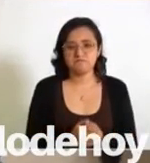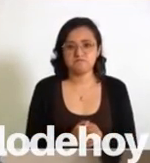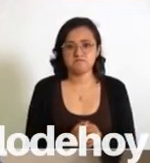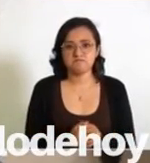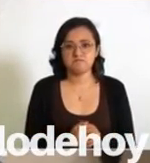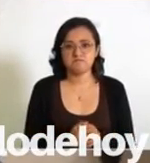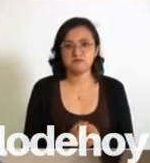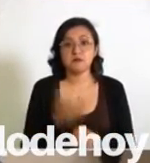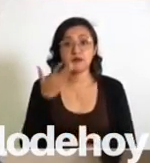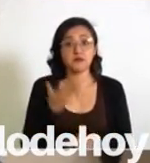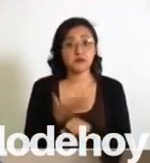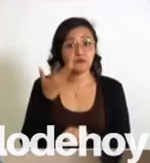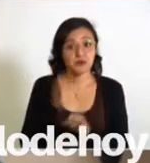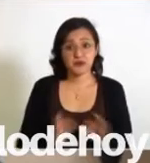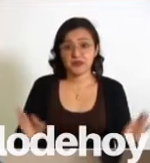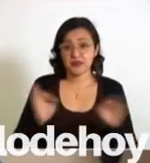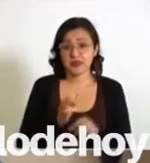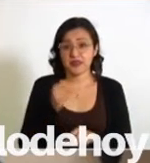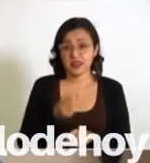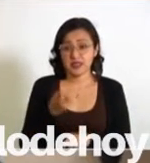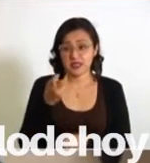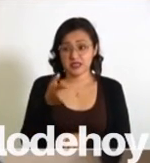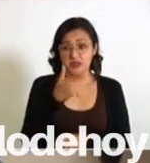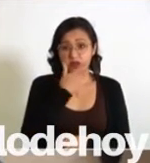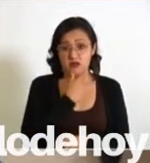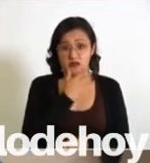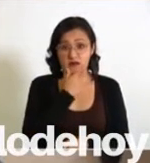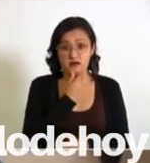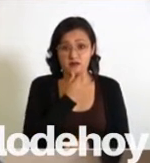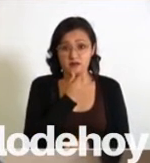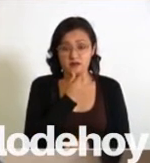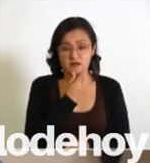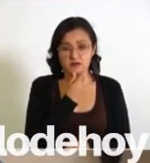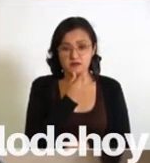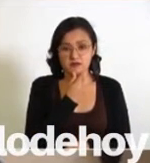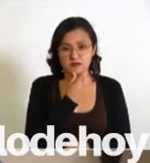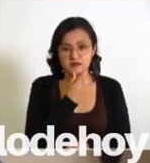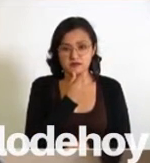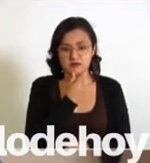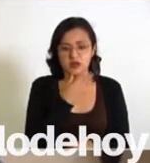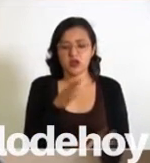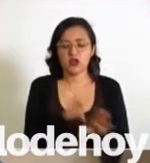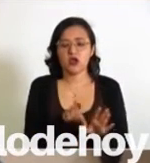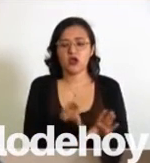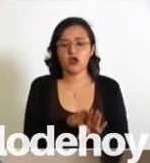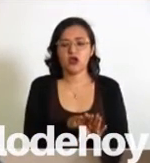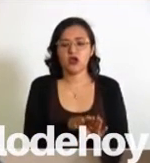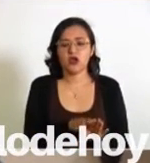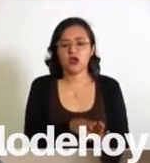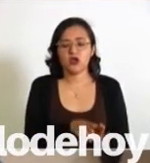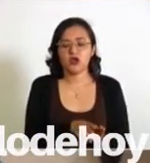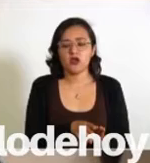y es muy importante este señor era el lugarteniente